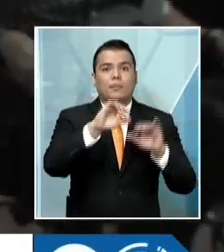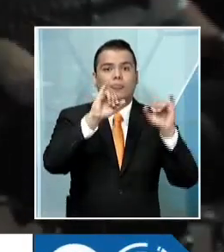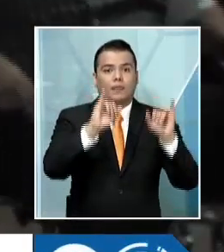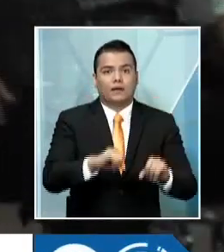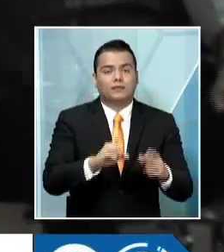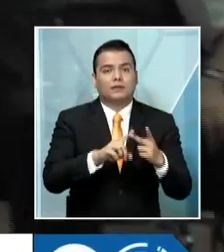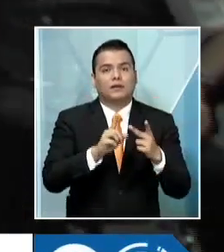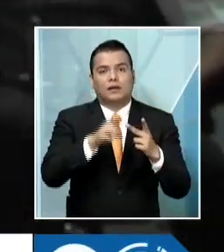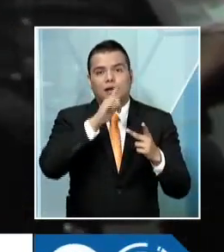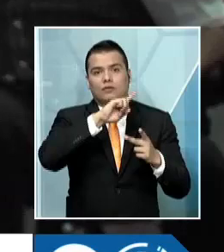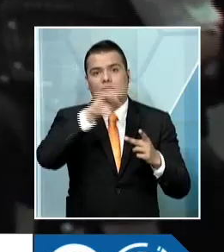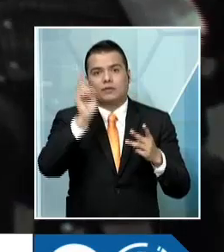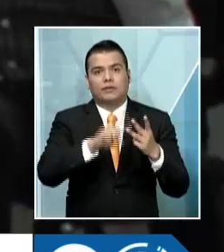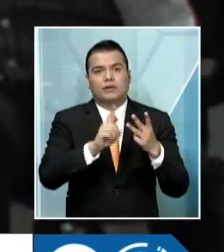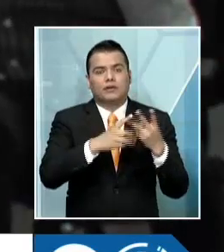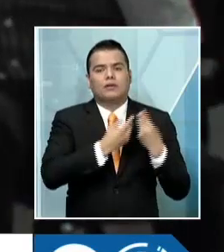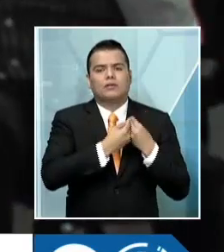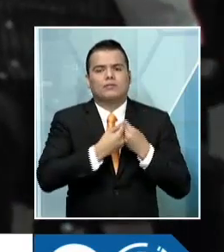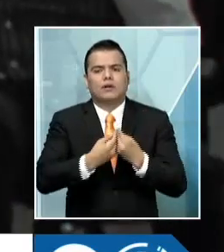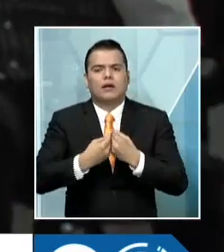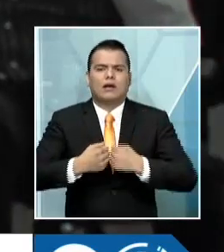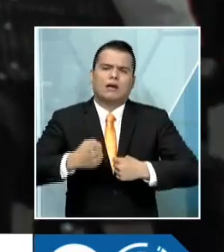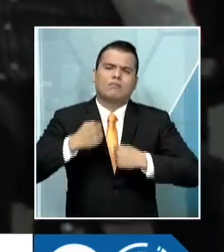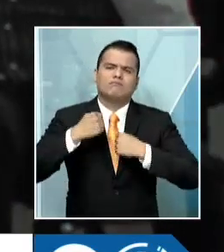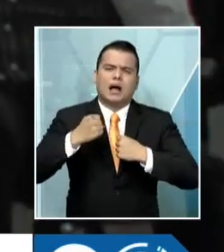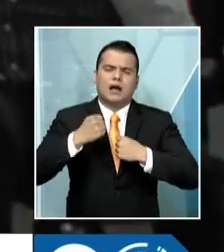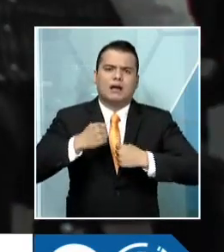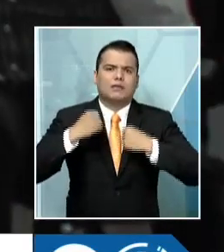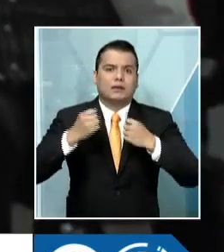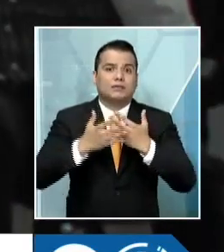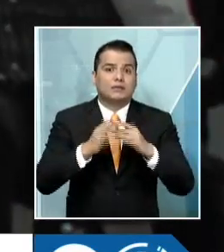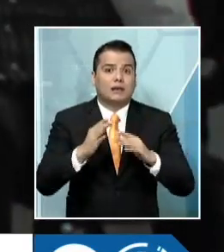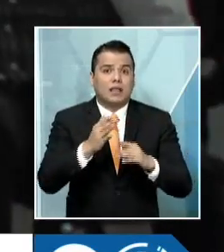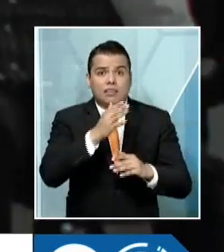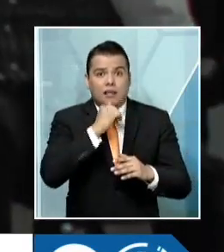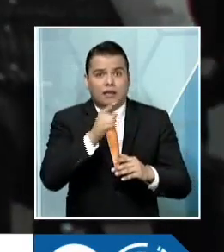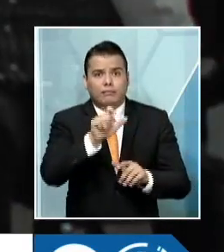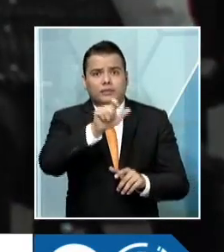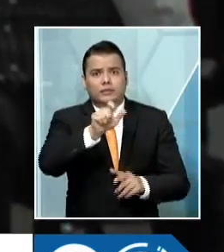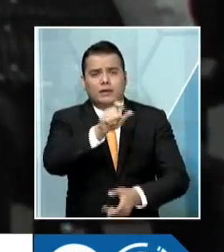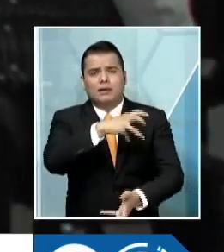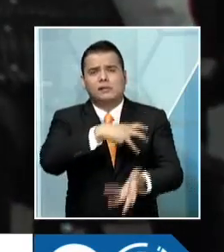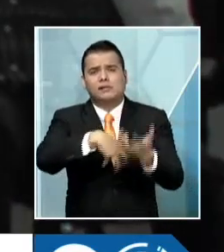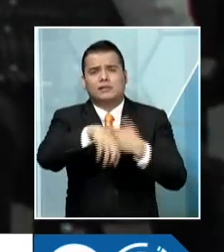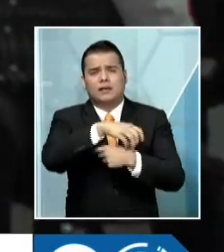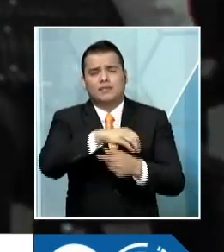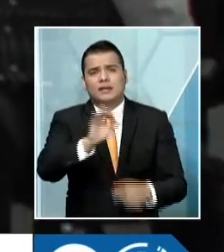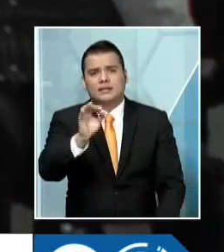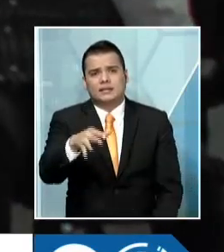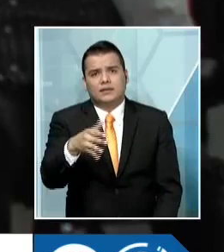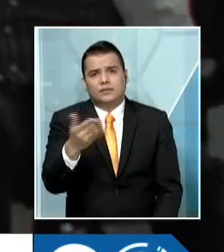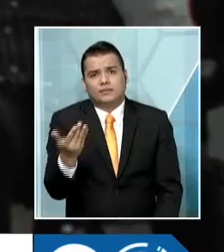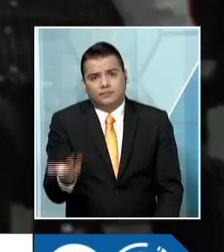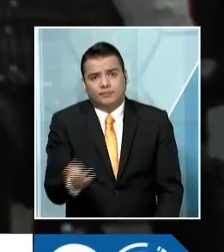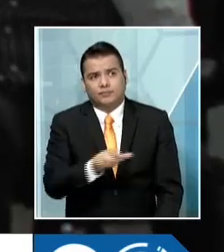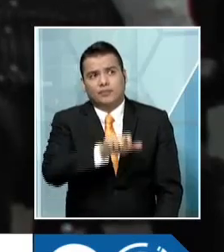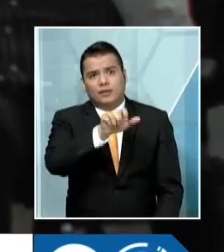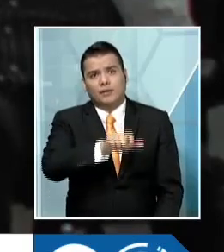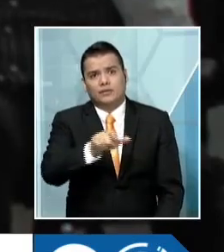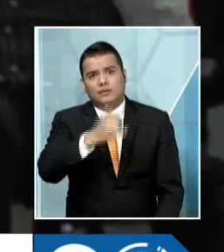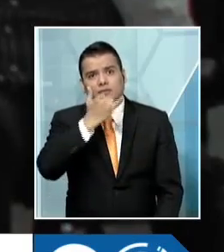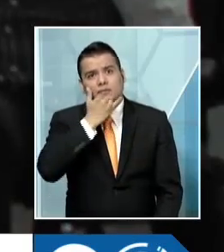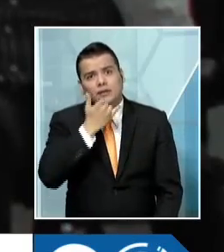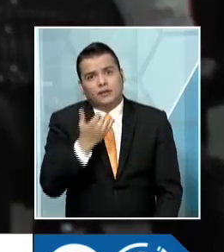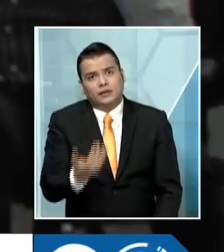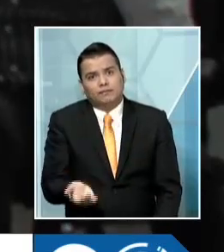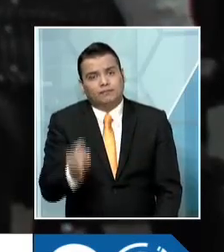sectores de Cali. Si no lo hace, aquí va a haber un desmán de la gente. Es decir, el mal comportamiento de la gente obliga al que